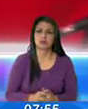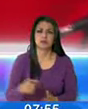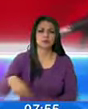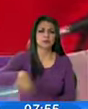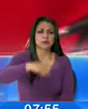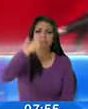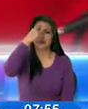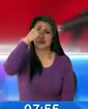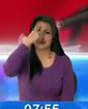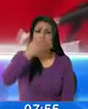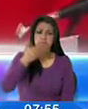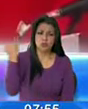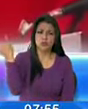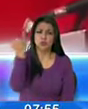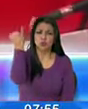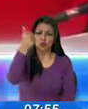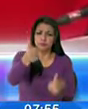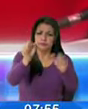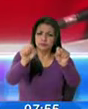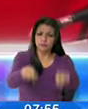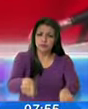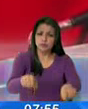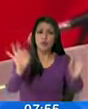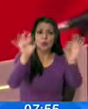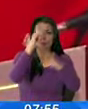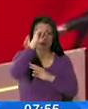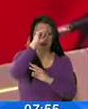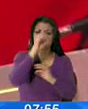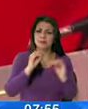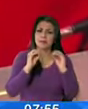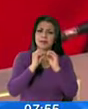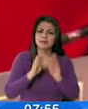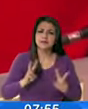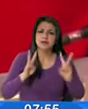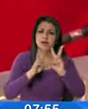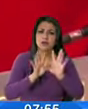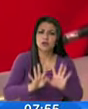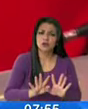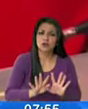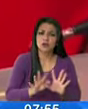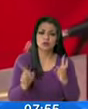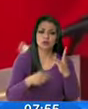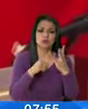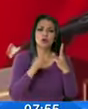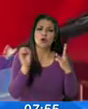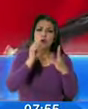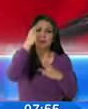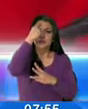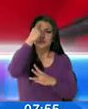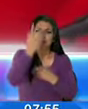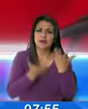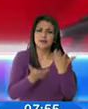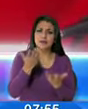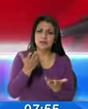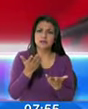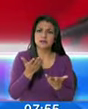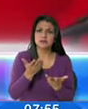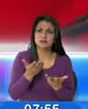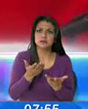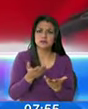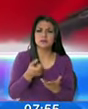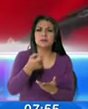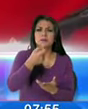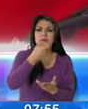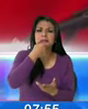en industrializar? ¿Por qué no pensamos en darle valor agregado? ¿Por qué no pensamos en dar esas pastillas de